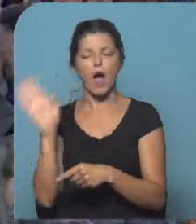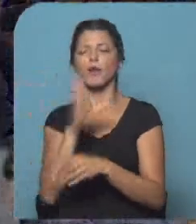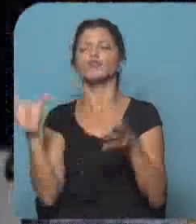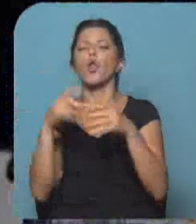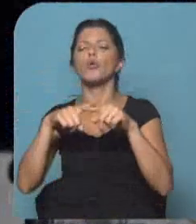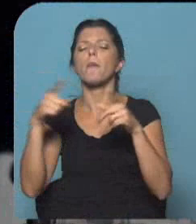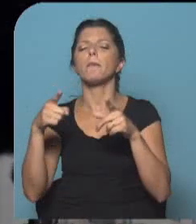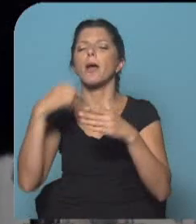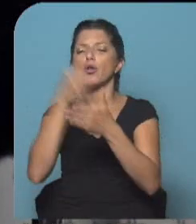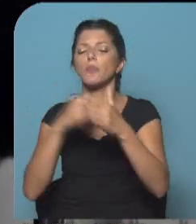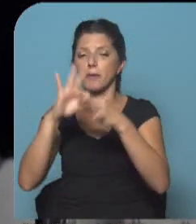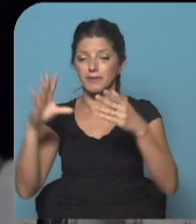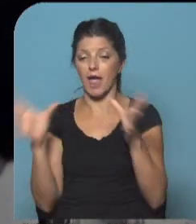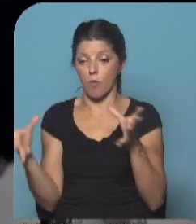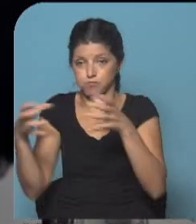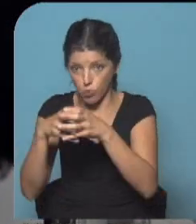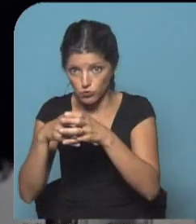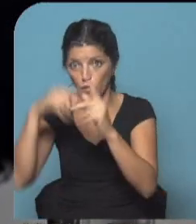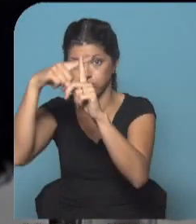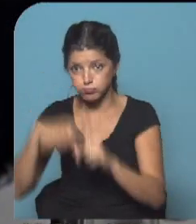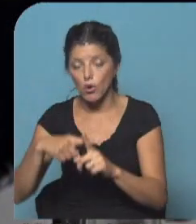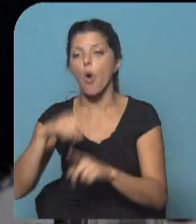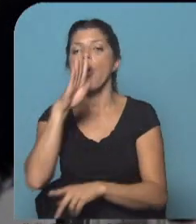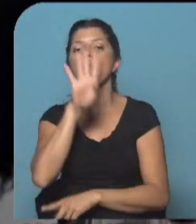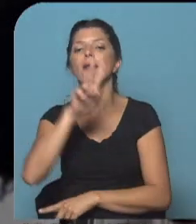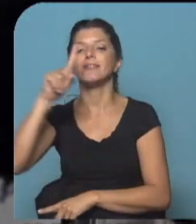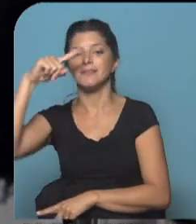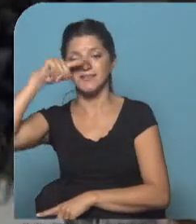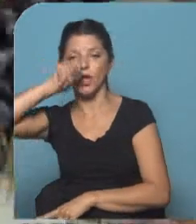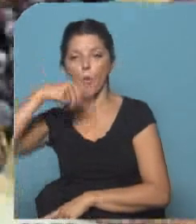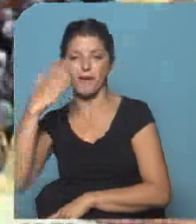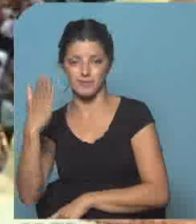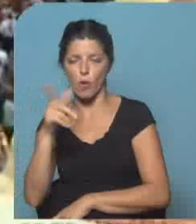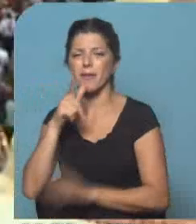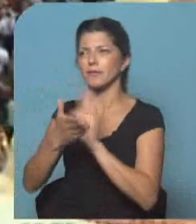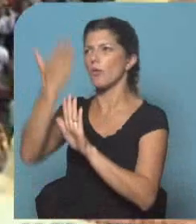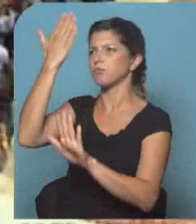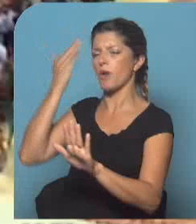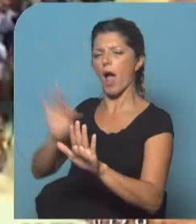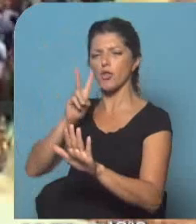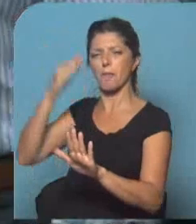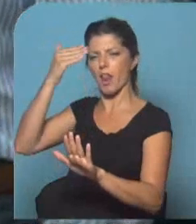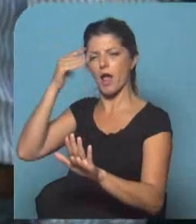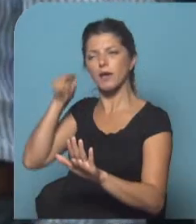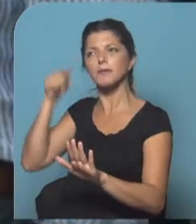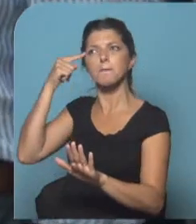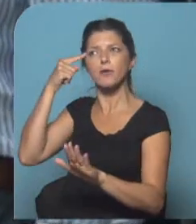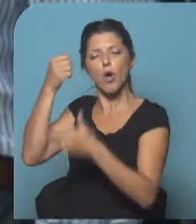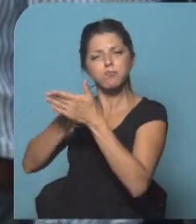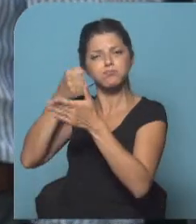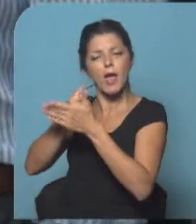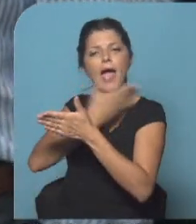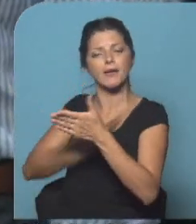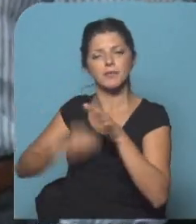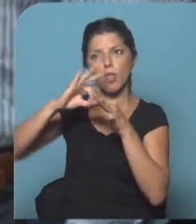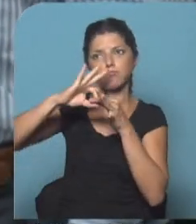el 47,5% de los votos, un porcentaje similar al de 2015, cuando decidieron apostar por un Estado propio